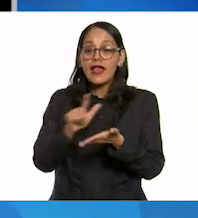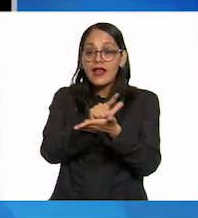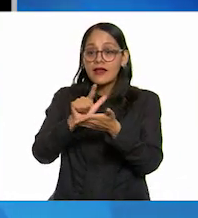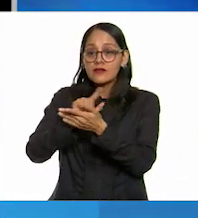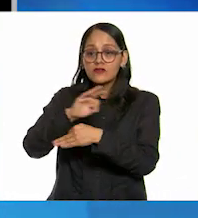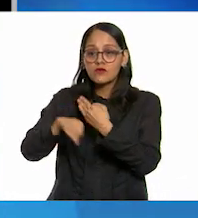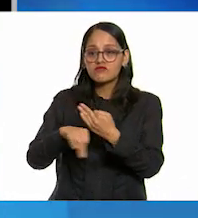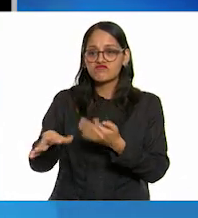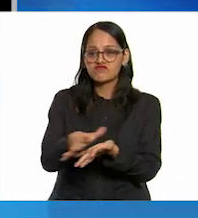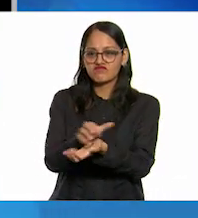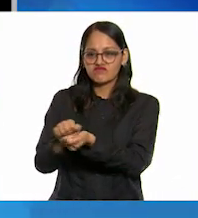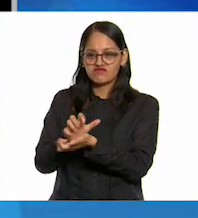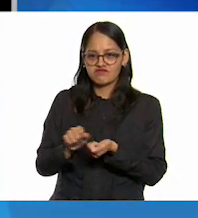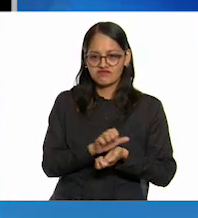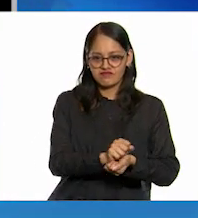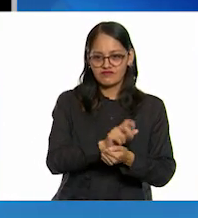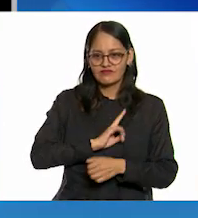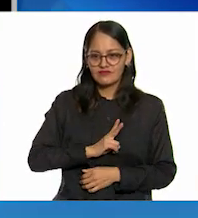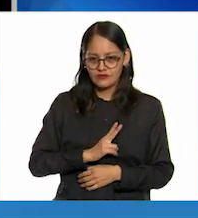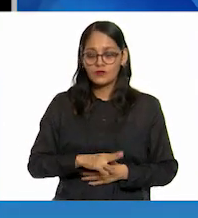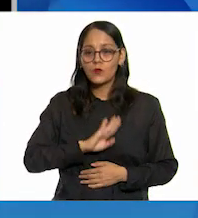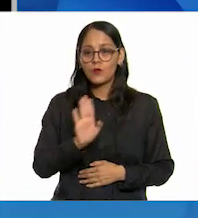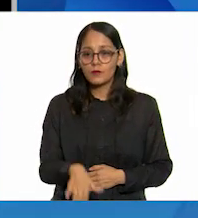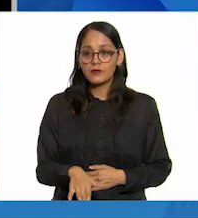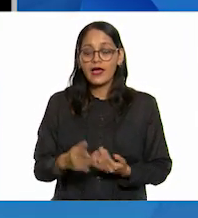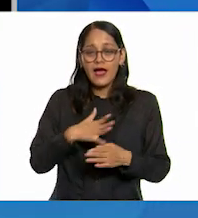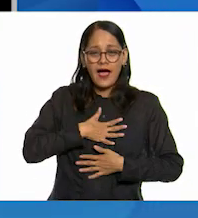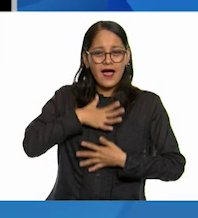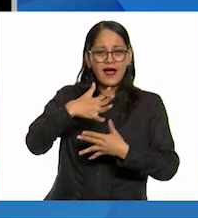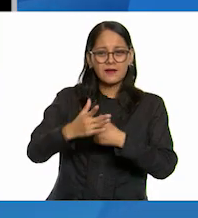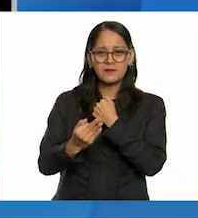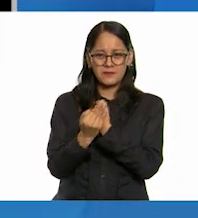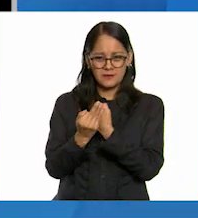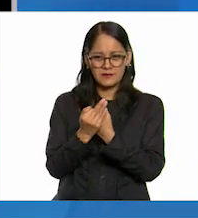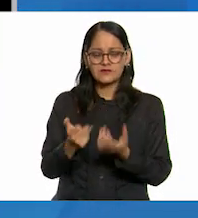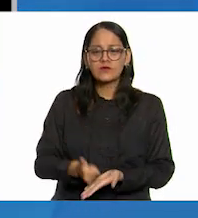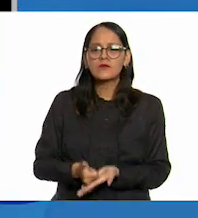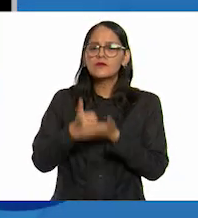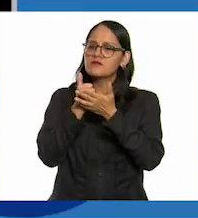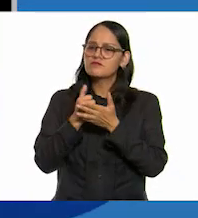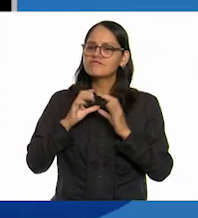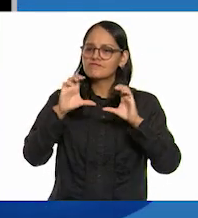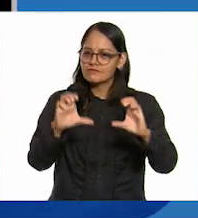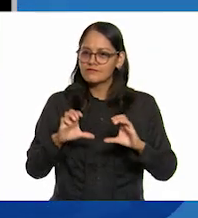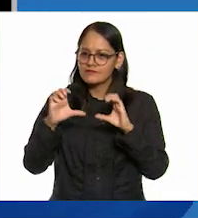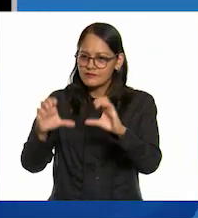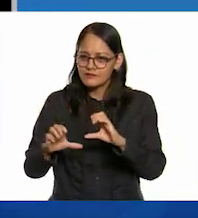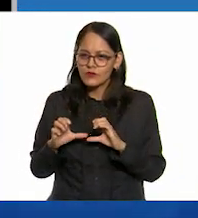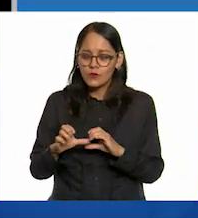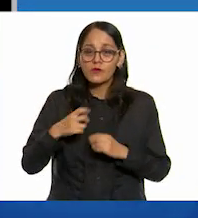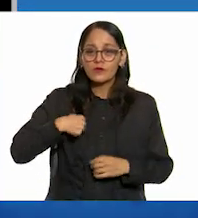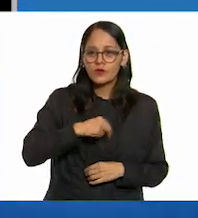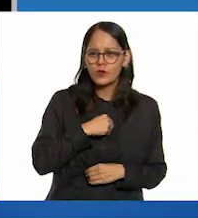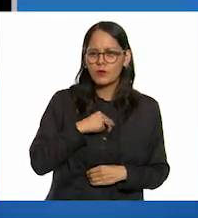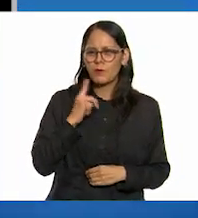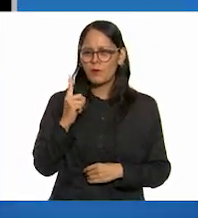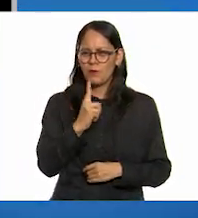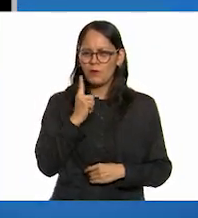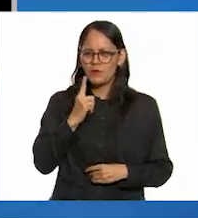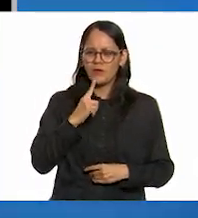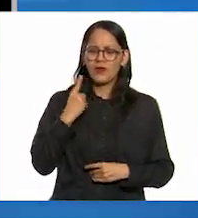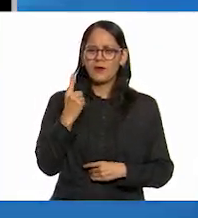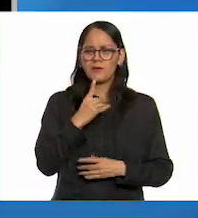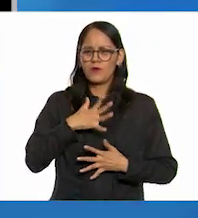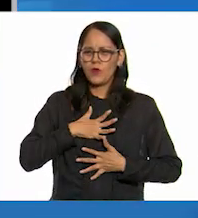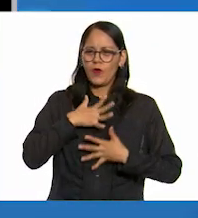sin piedad. El asco nos protege, nos ayuda a cuidarnos. Con náuseas y mareos